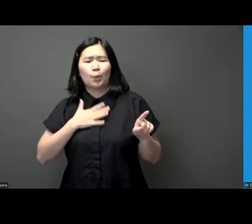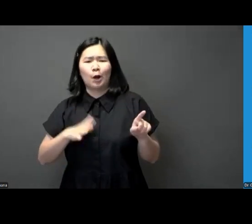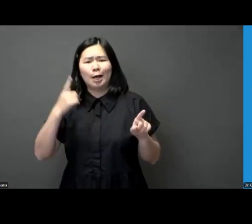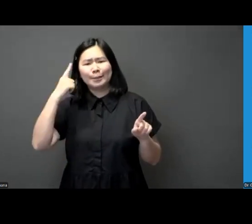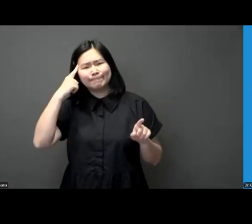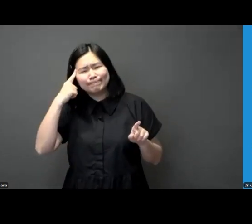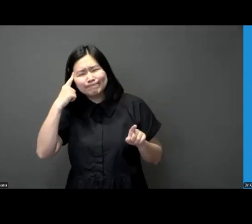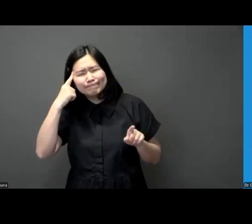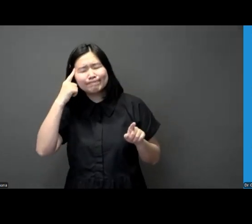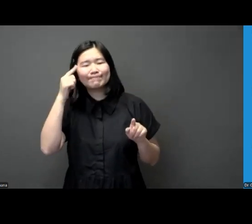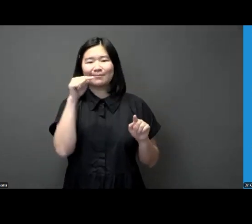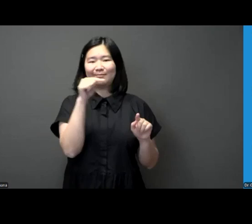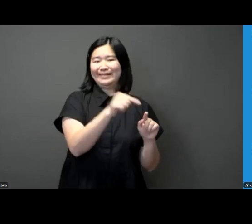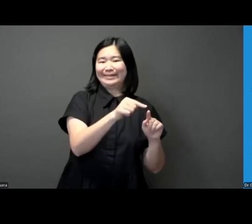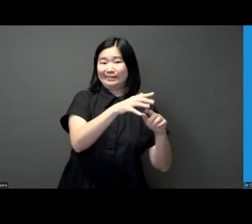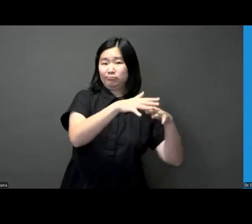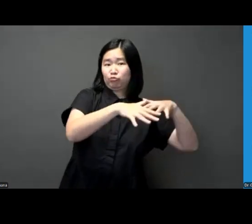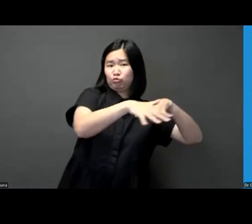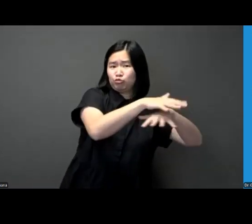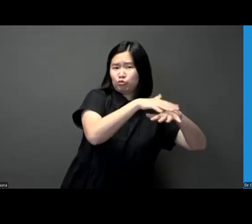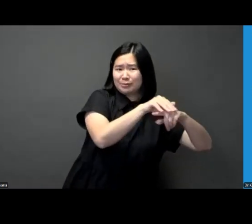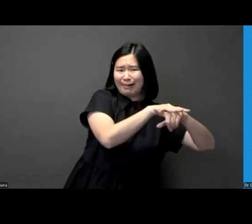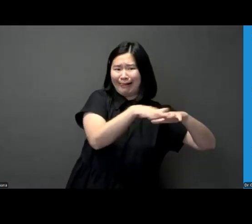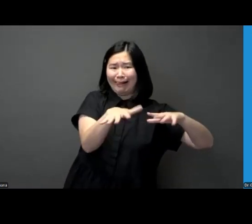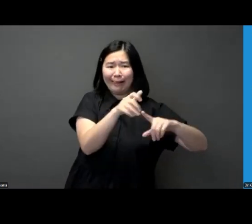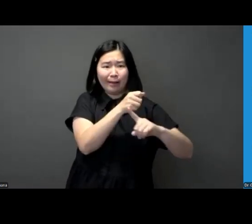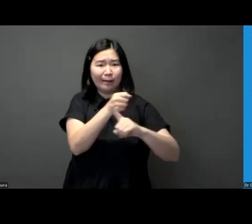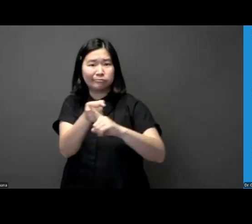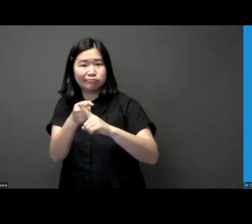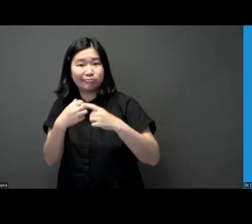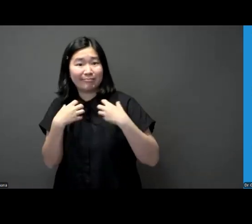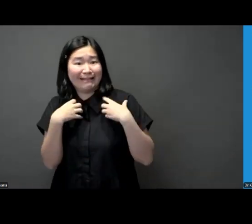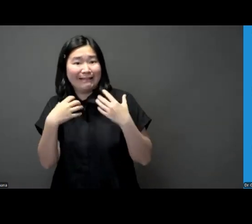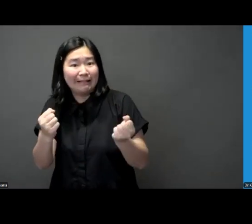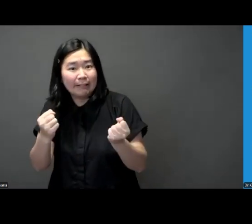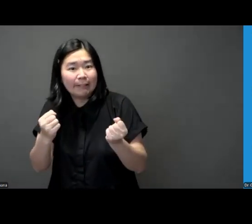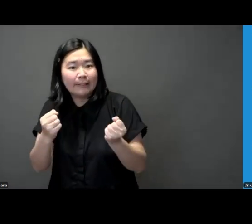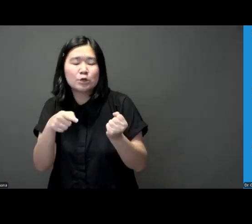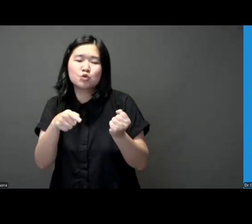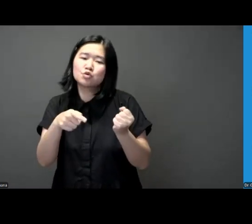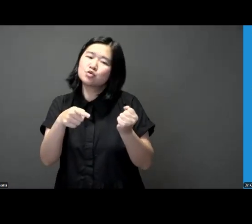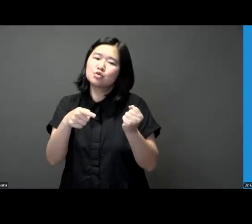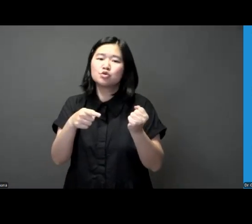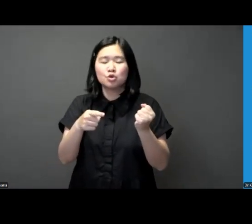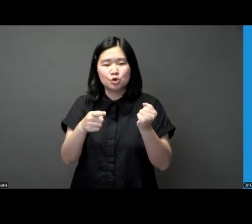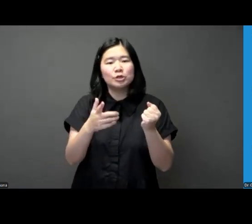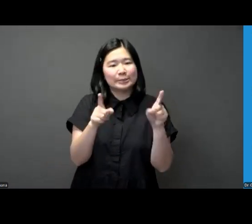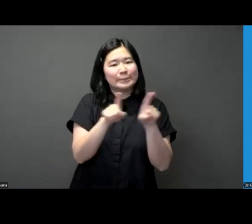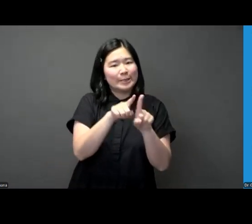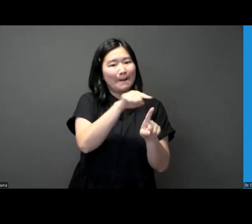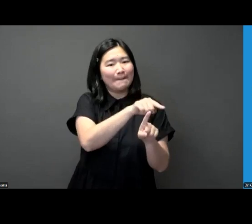determinantes sociales de la salud es uno de los elementos claves para para eliminar estas enfermedades